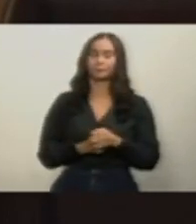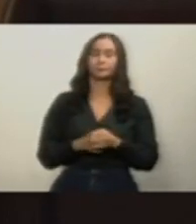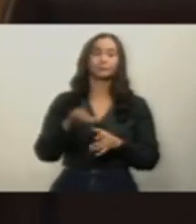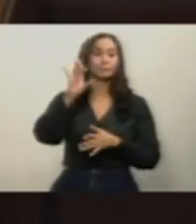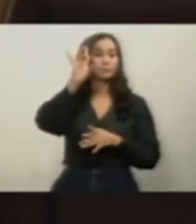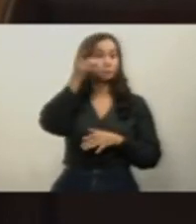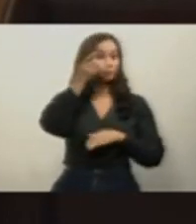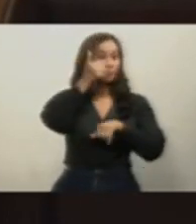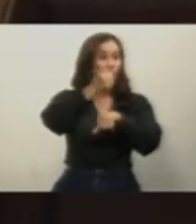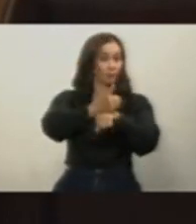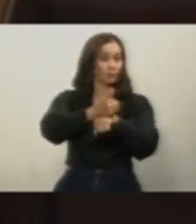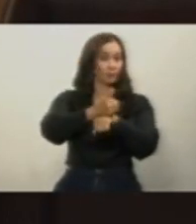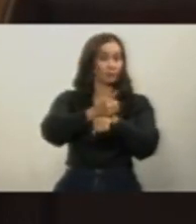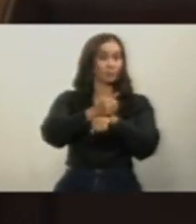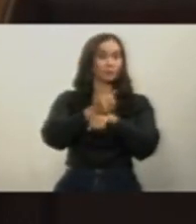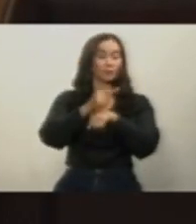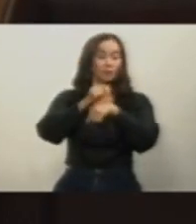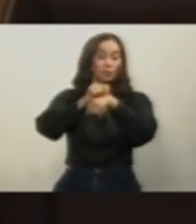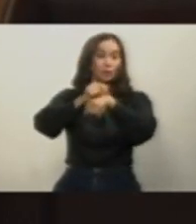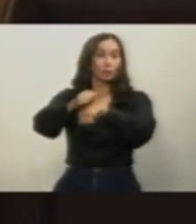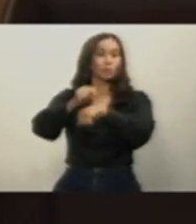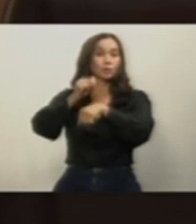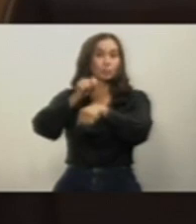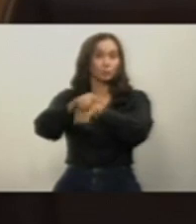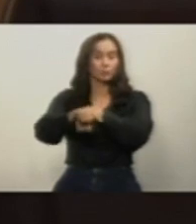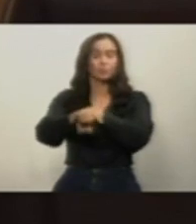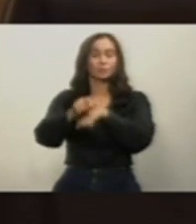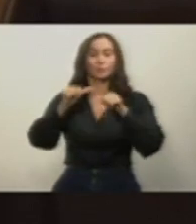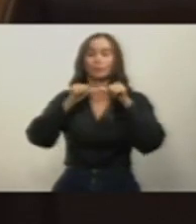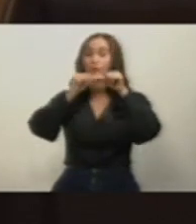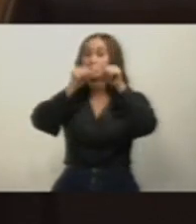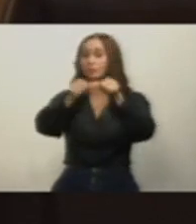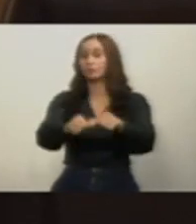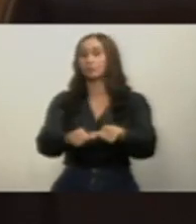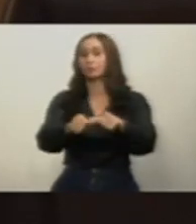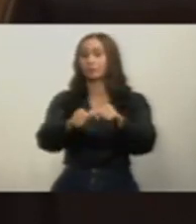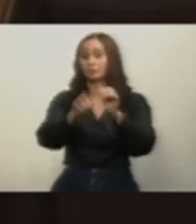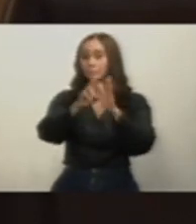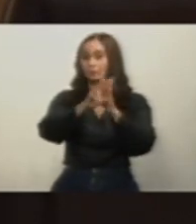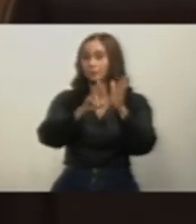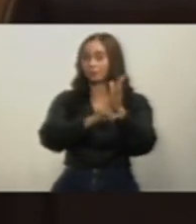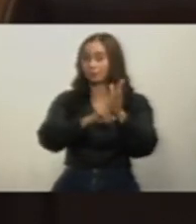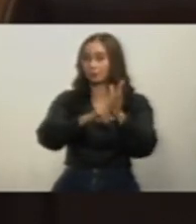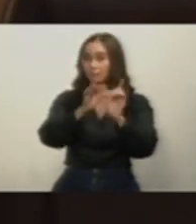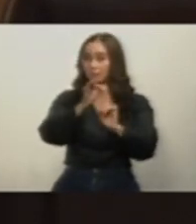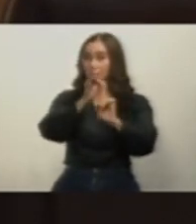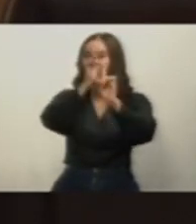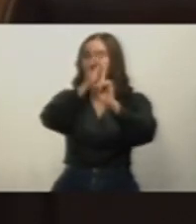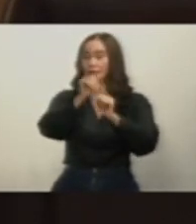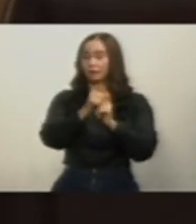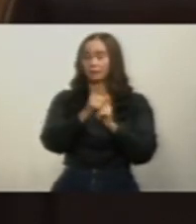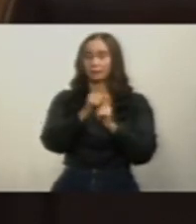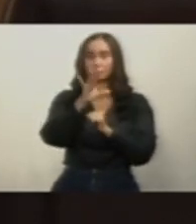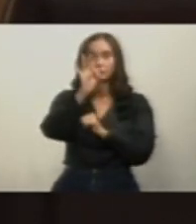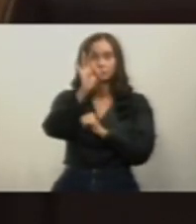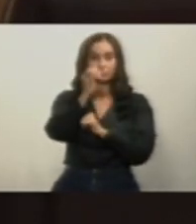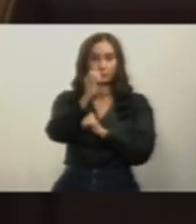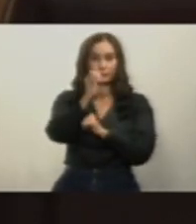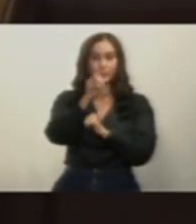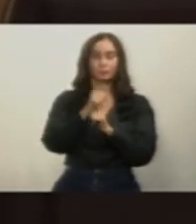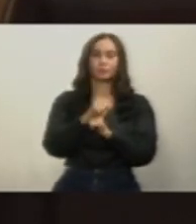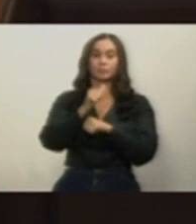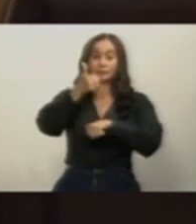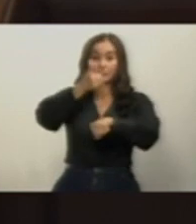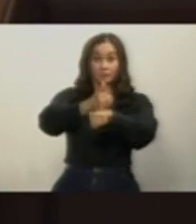del sector turístico continuarán manejándose con un protocolo especial como hasta ahora lo han hecho noveno se